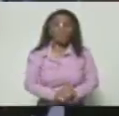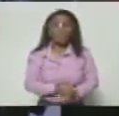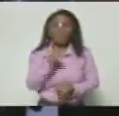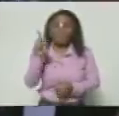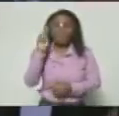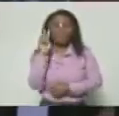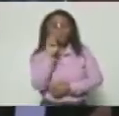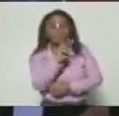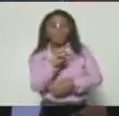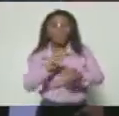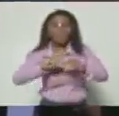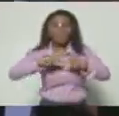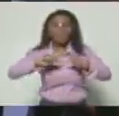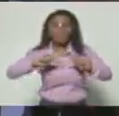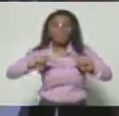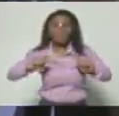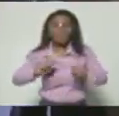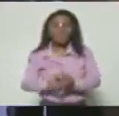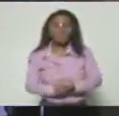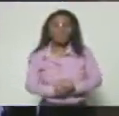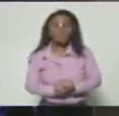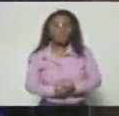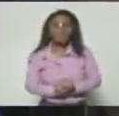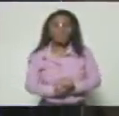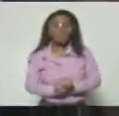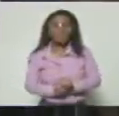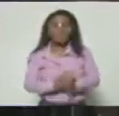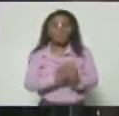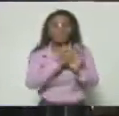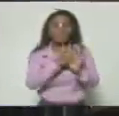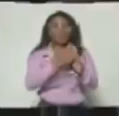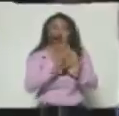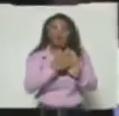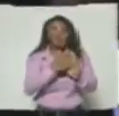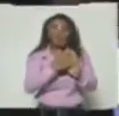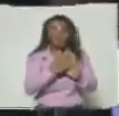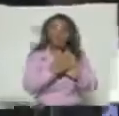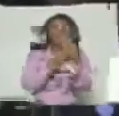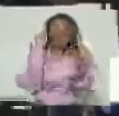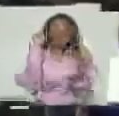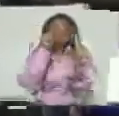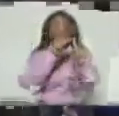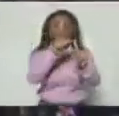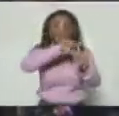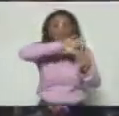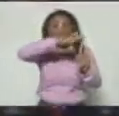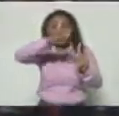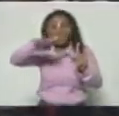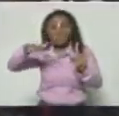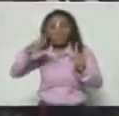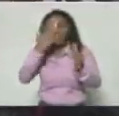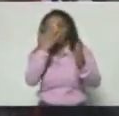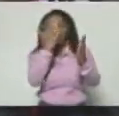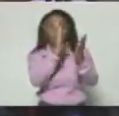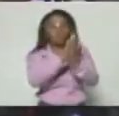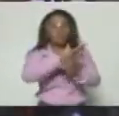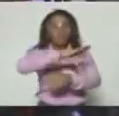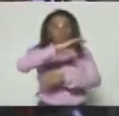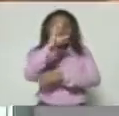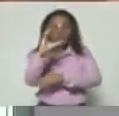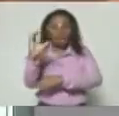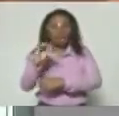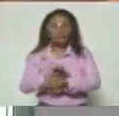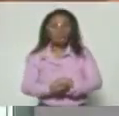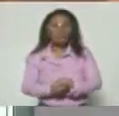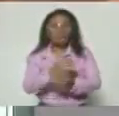visión geopolítica, con fachada hacia el Atlántico, con fachada hacia el Caribe,